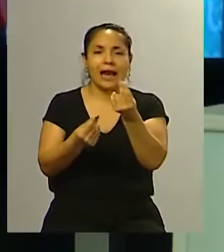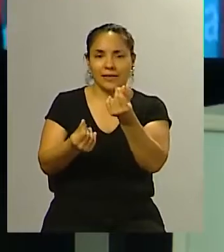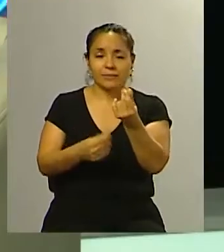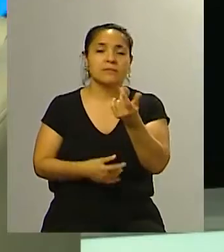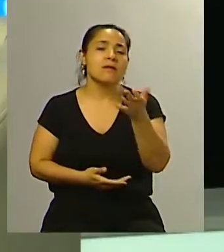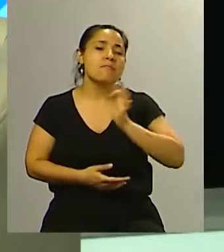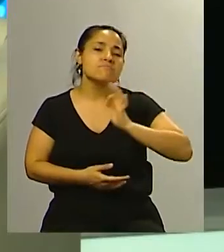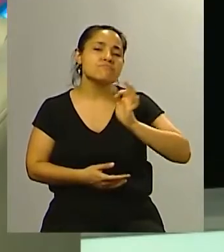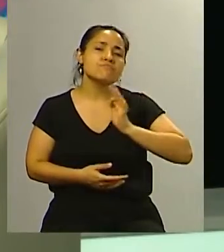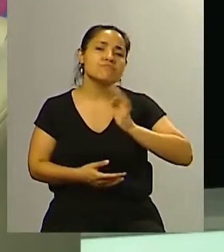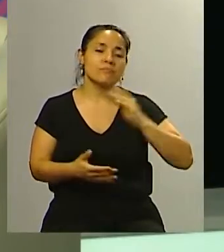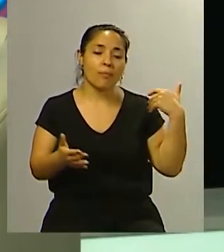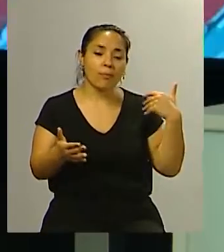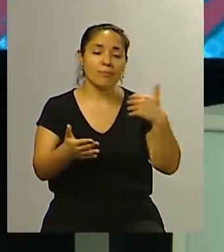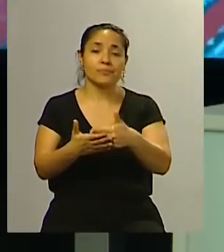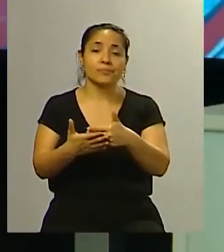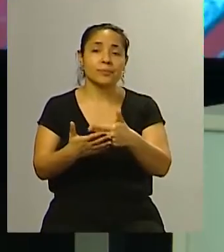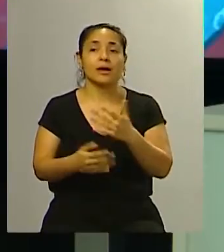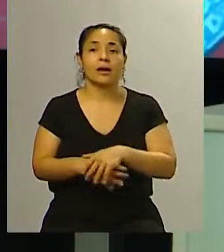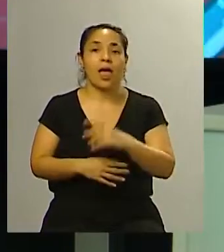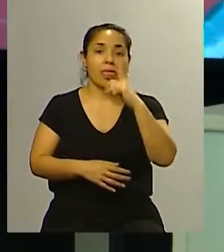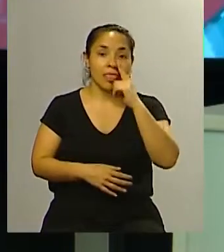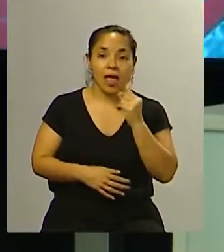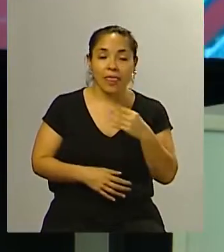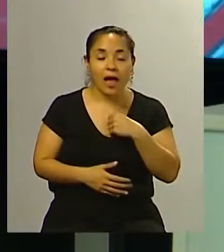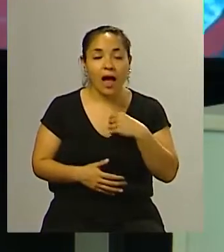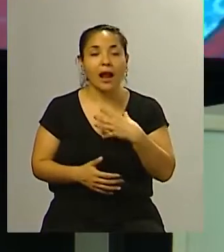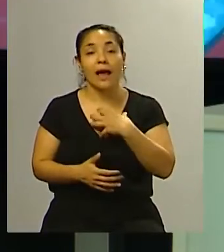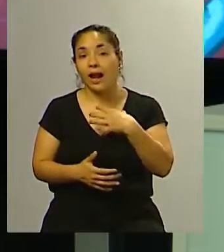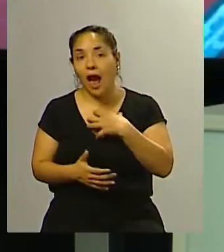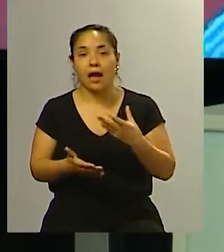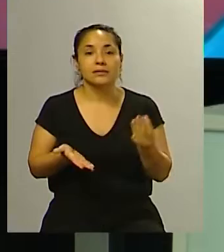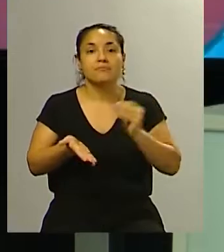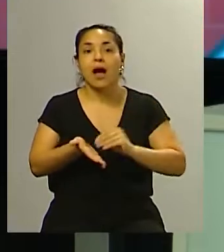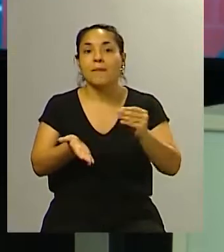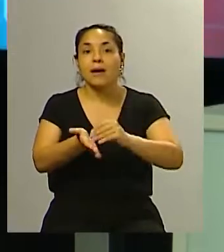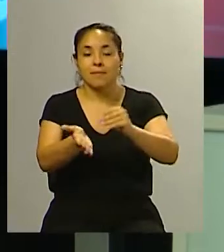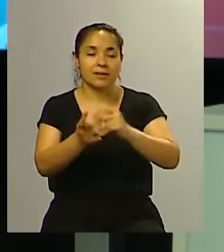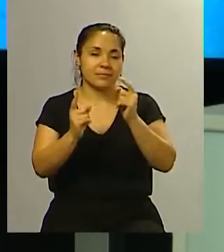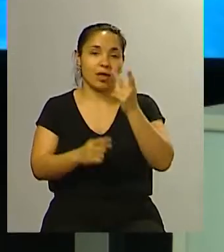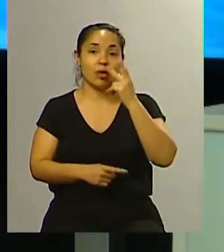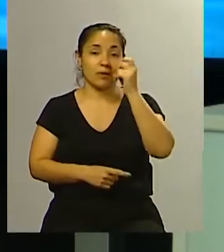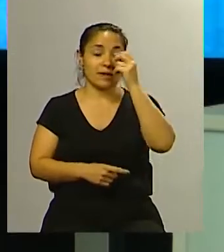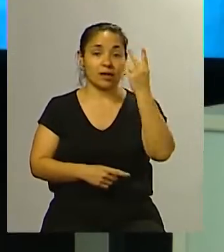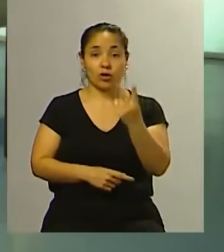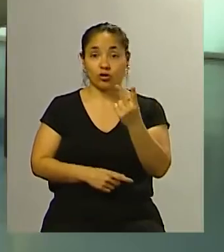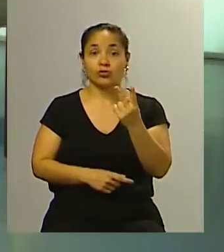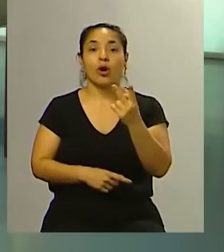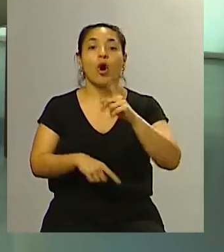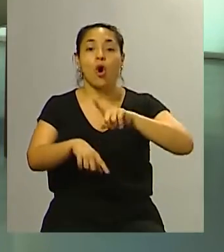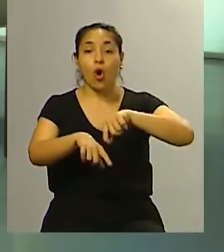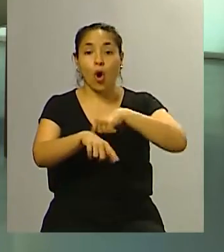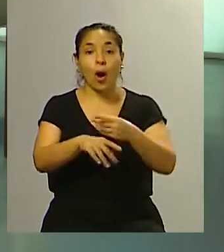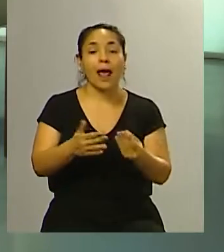estos últimos años de sumar días de clase y específicamente en el 2022 se hablaba de sumar más horas